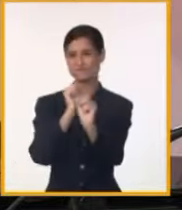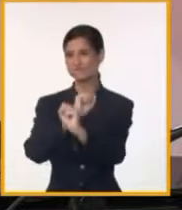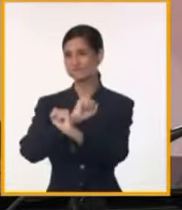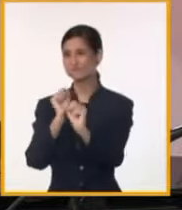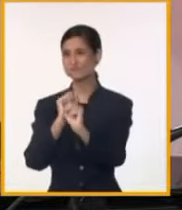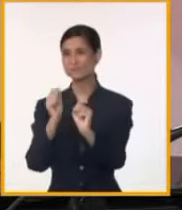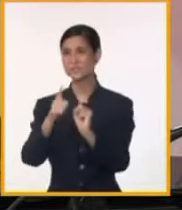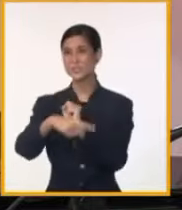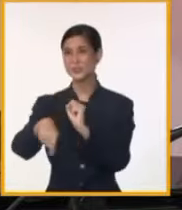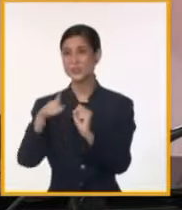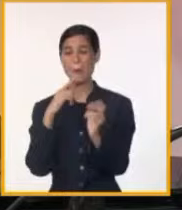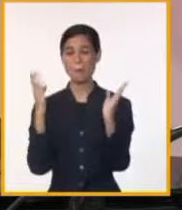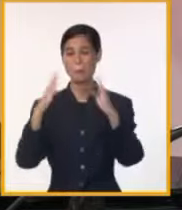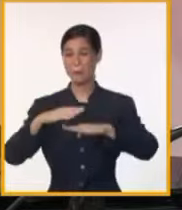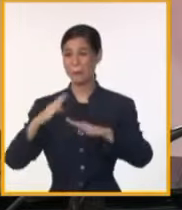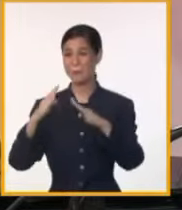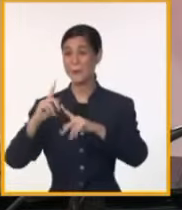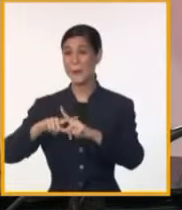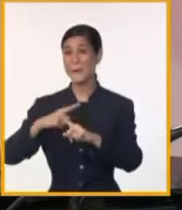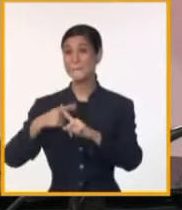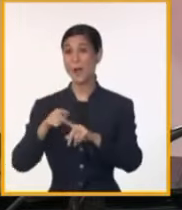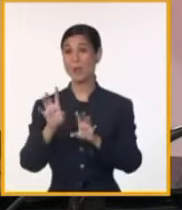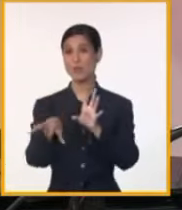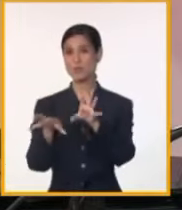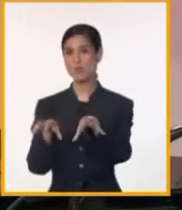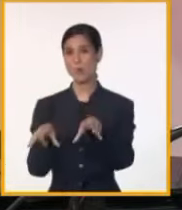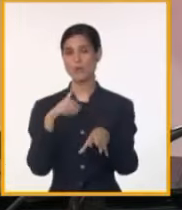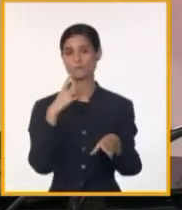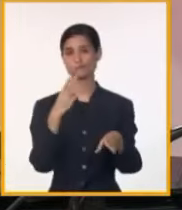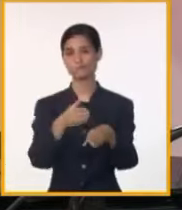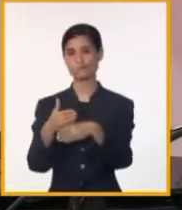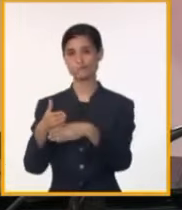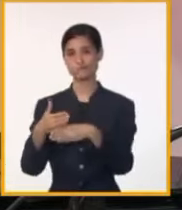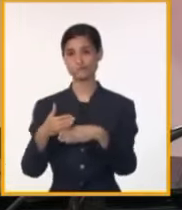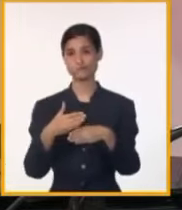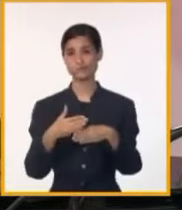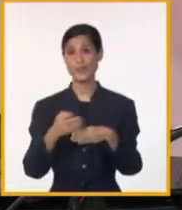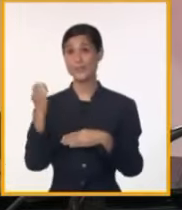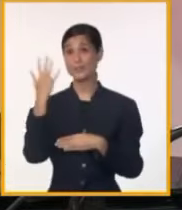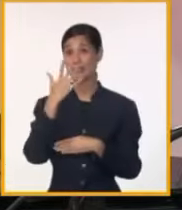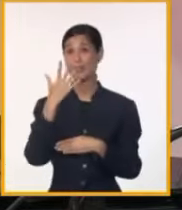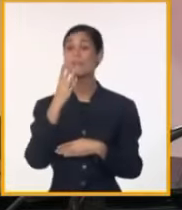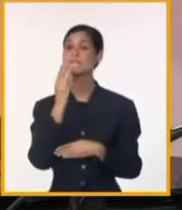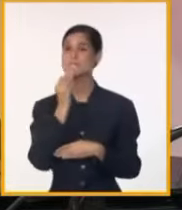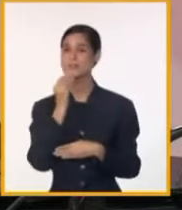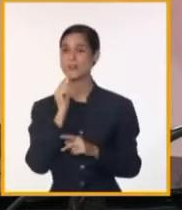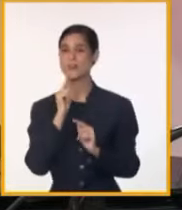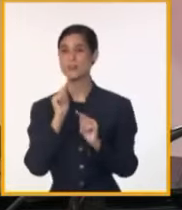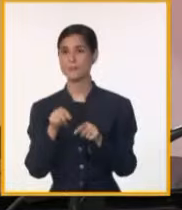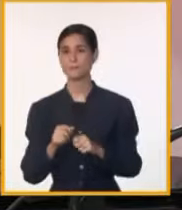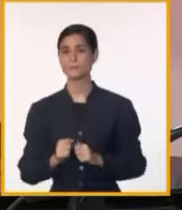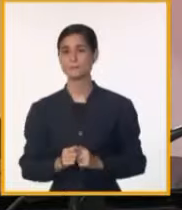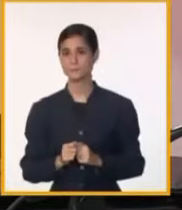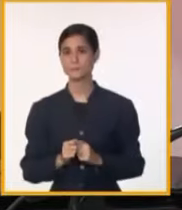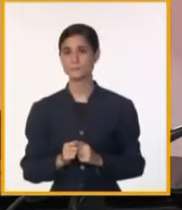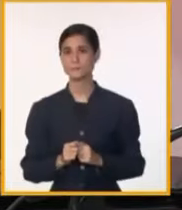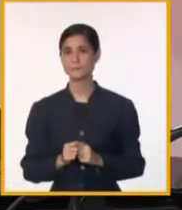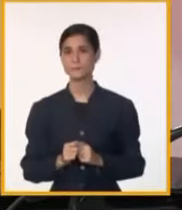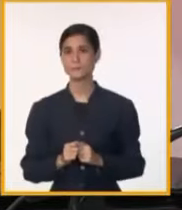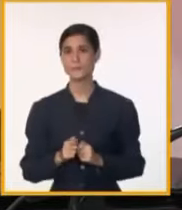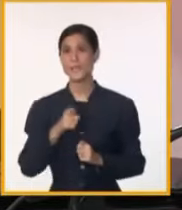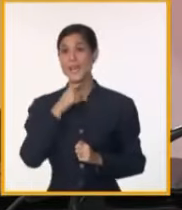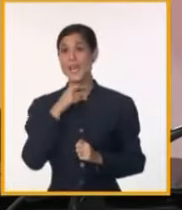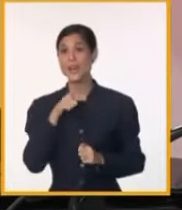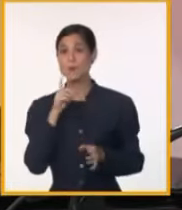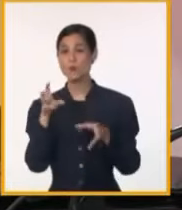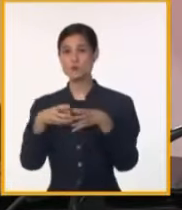incursión terrestre también pues enfrentada por las fuerzas de hisbol se hablaba de que por primera vez ataca jebol el